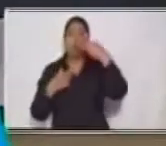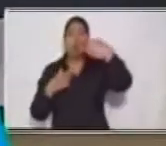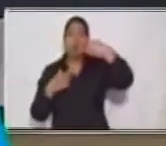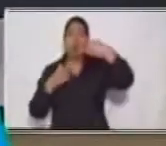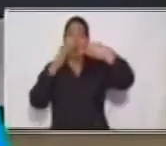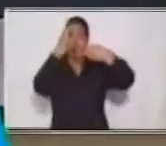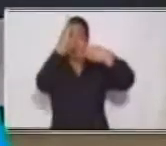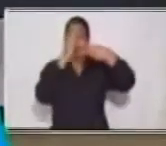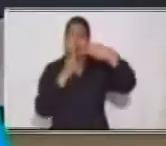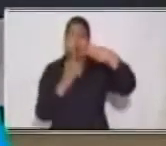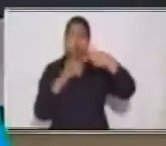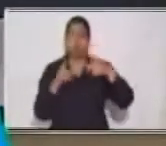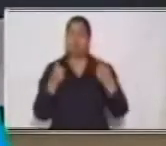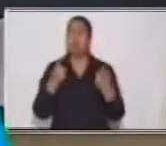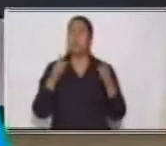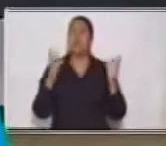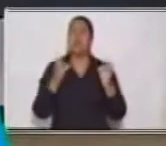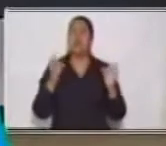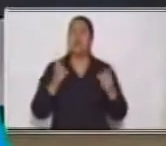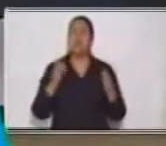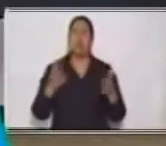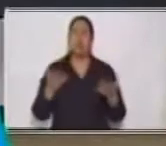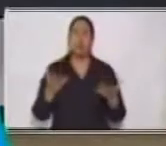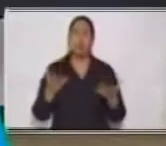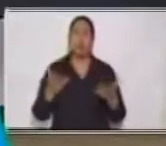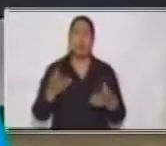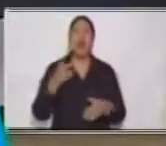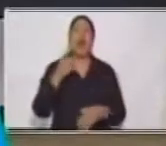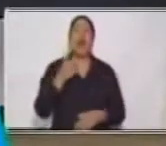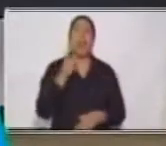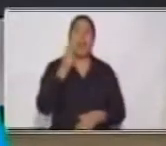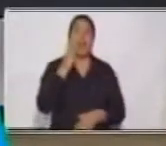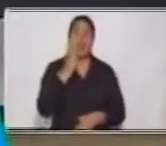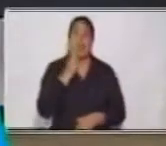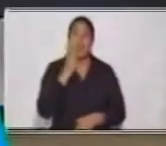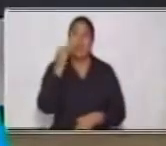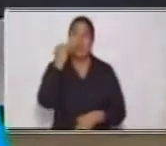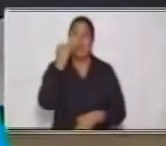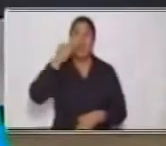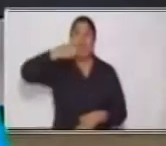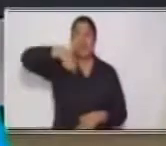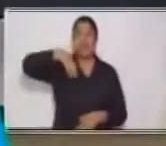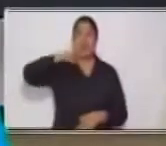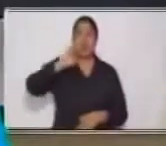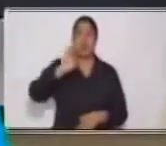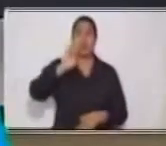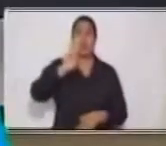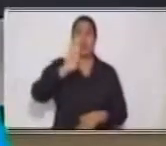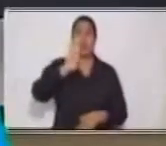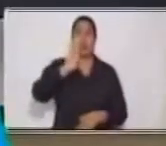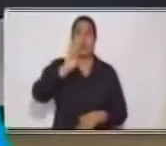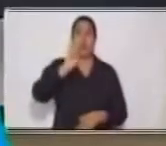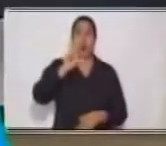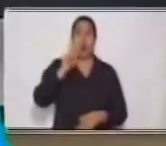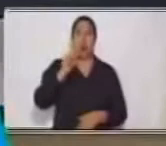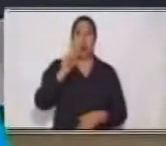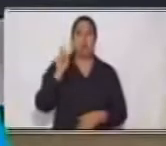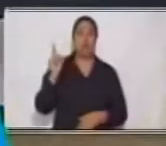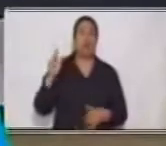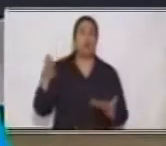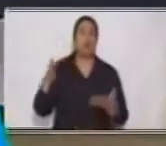figura geométrica que conocemos como hipérbola, ¿sí? Y esta hipérbola tiene una